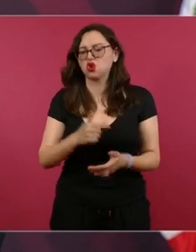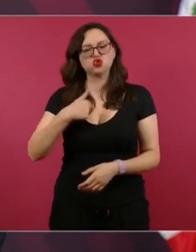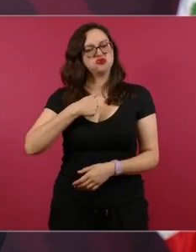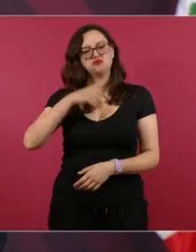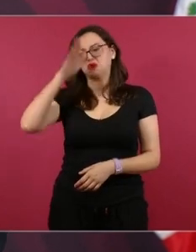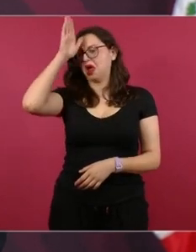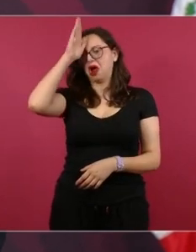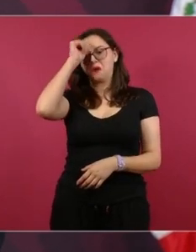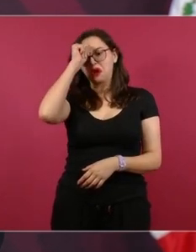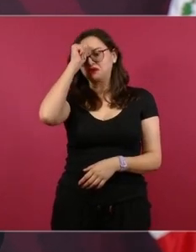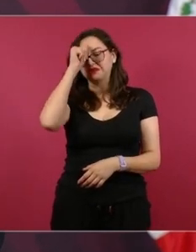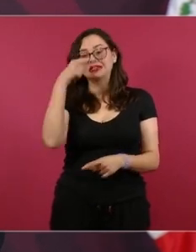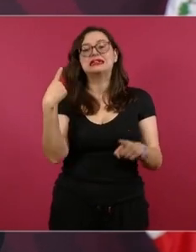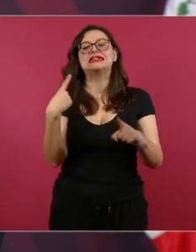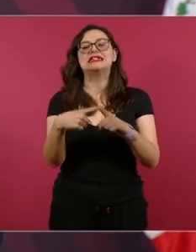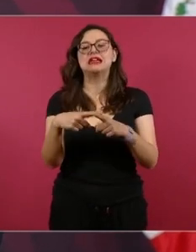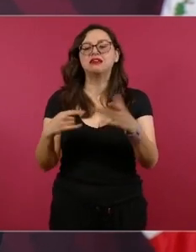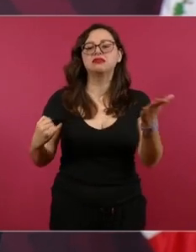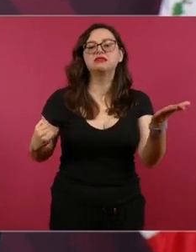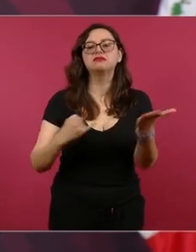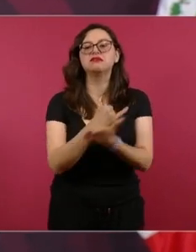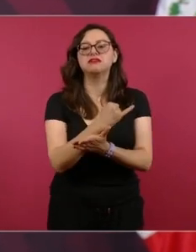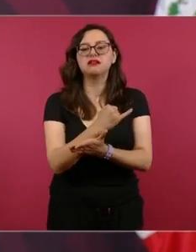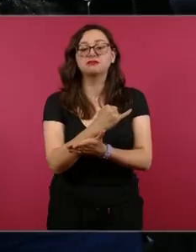Para eso es la democracia.